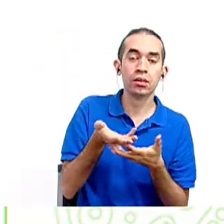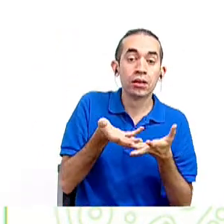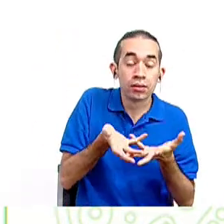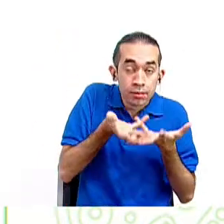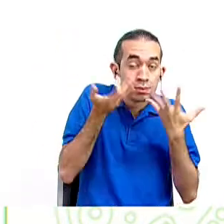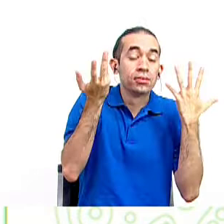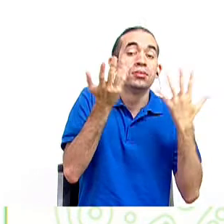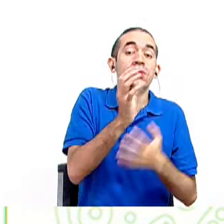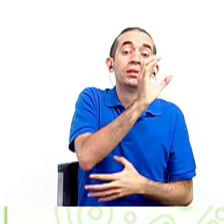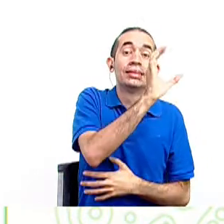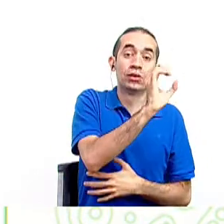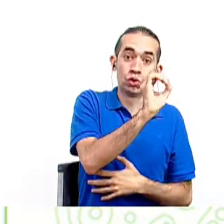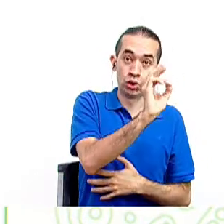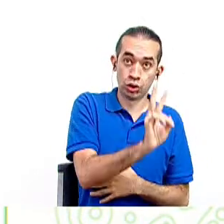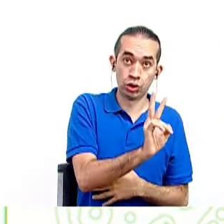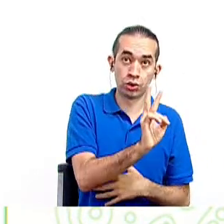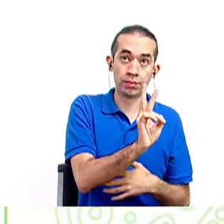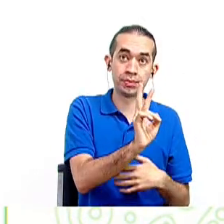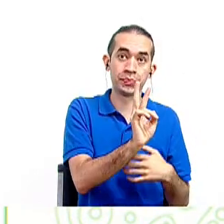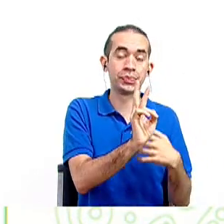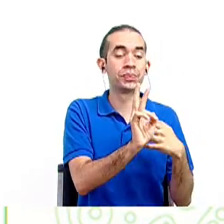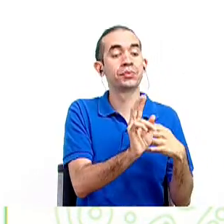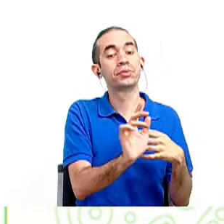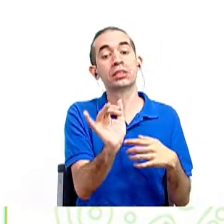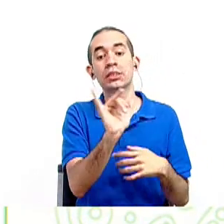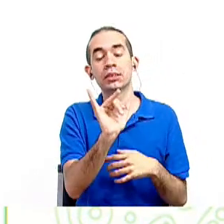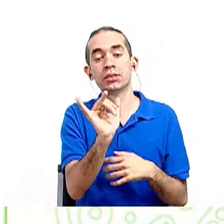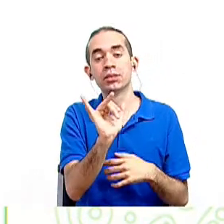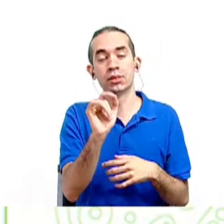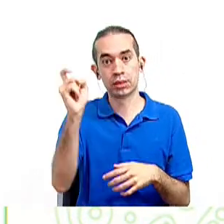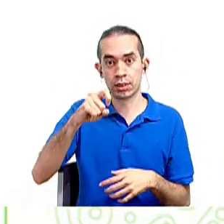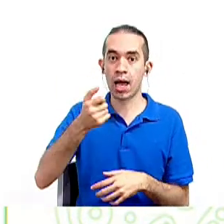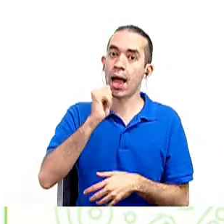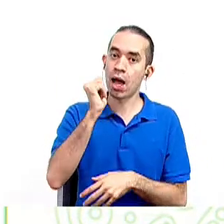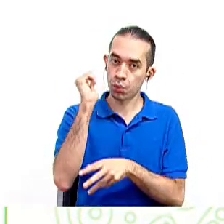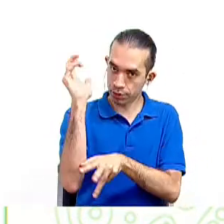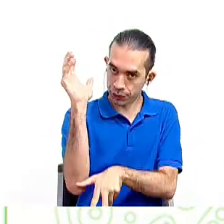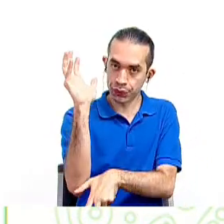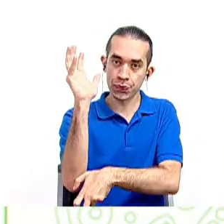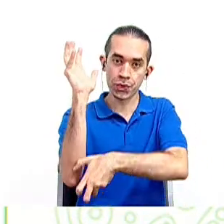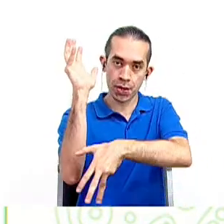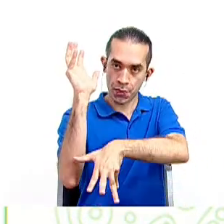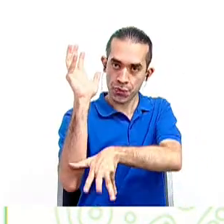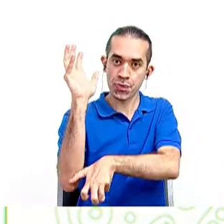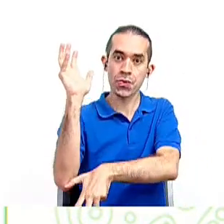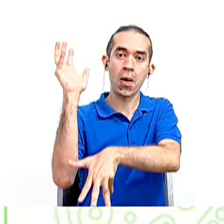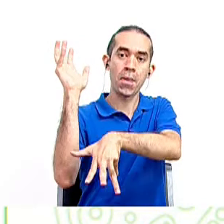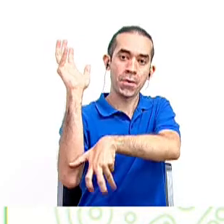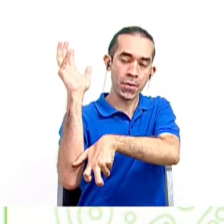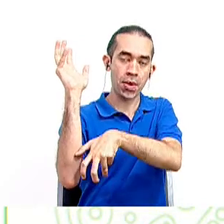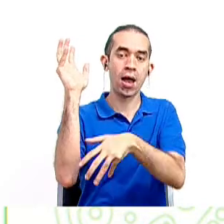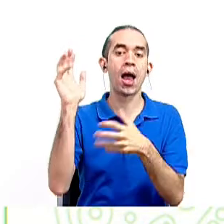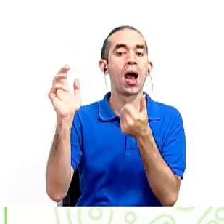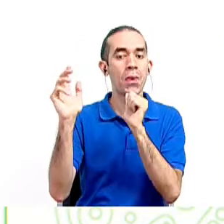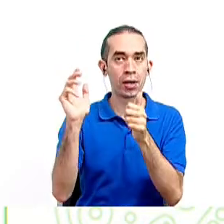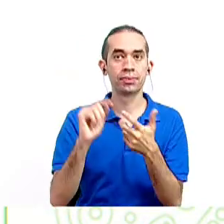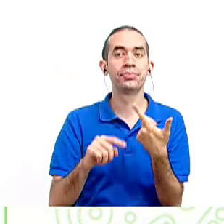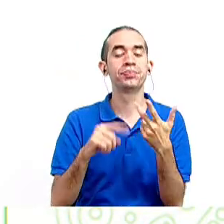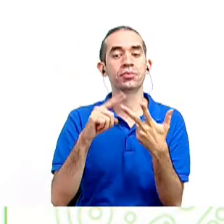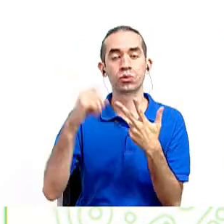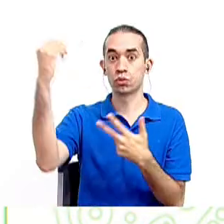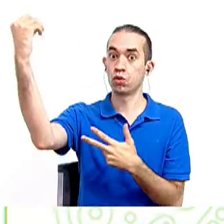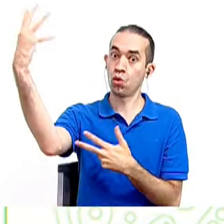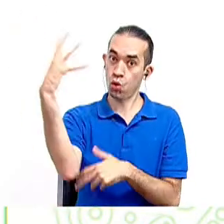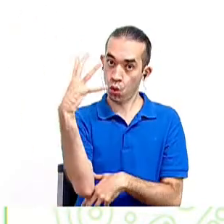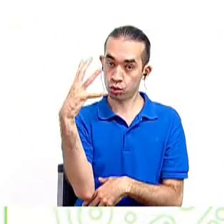carbono, también necesitan agua, la cual obtienen del suelo, necesitan luz solar, porque